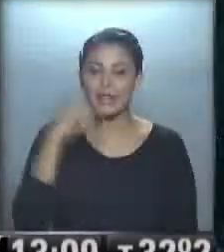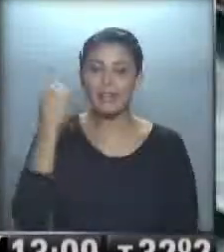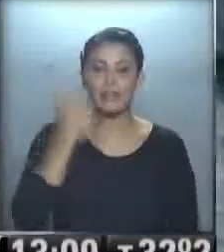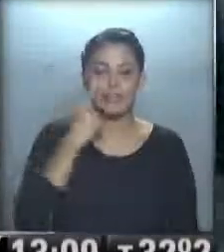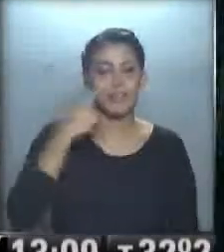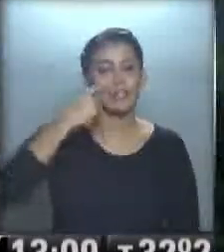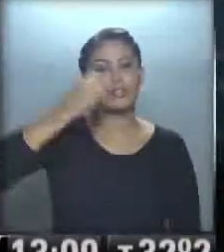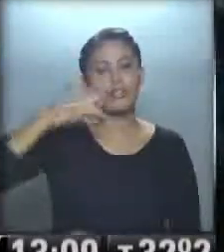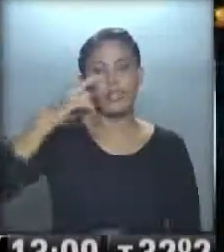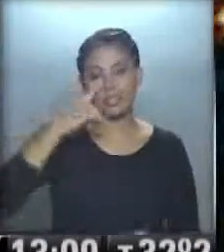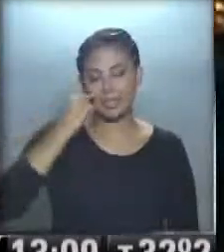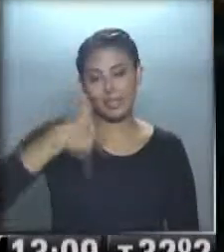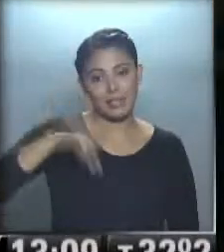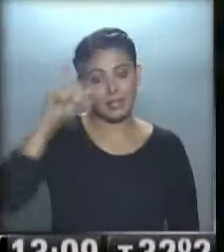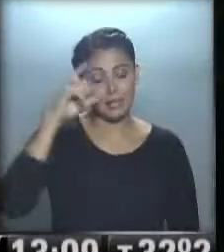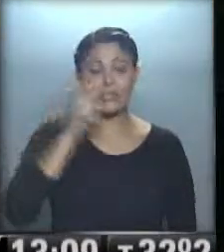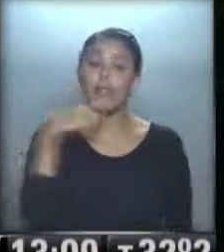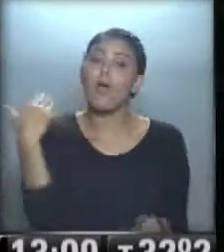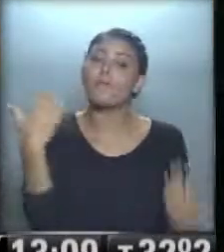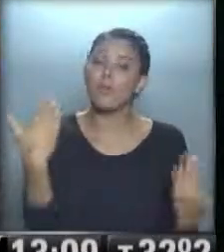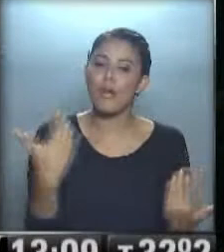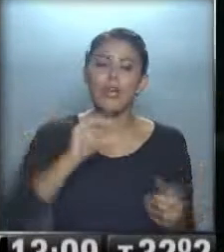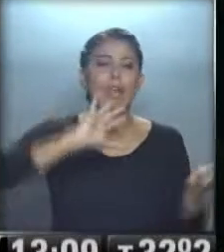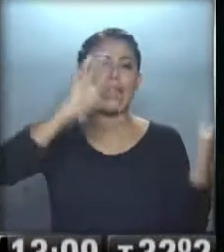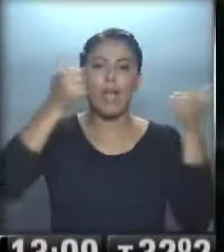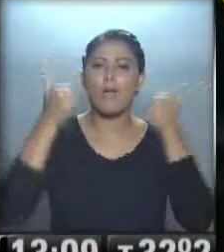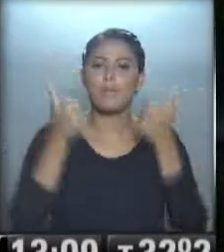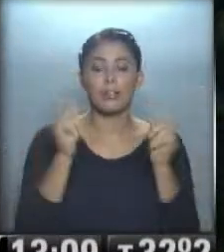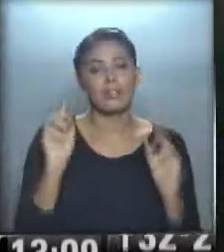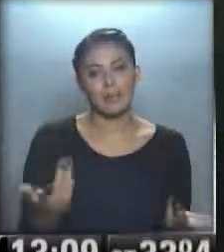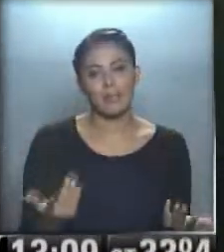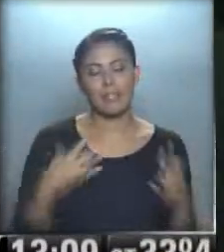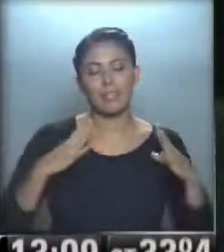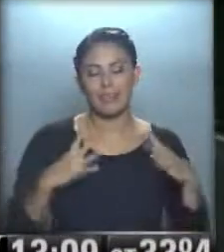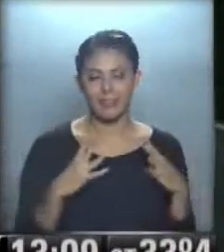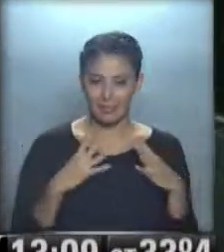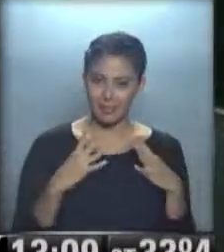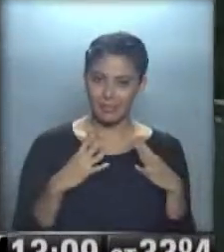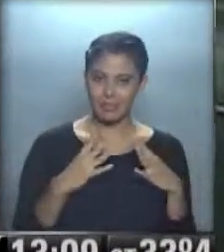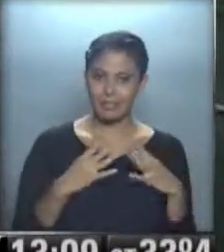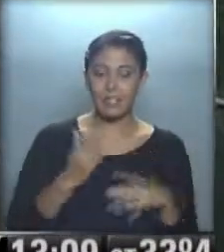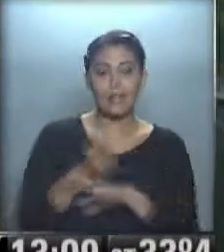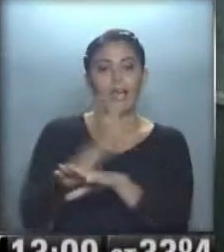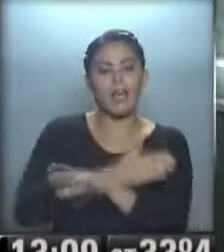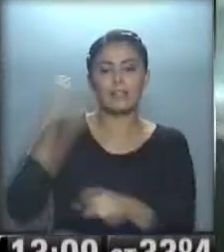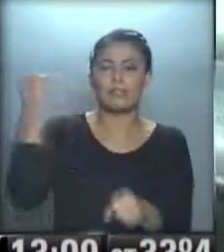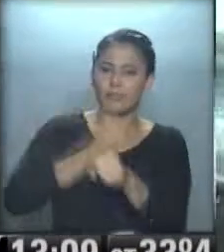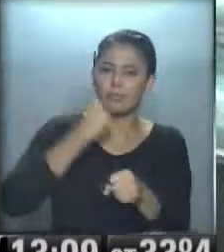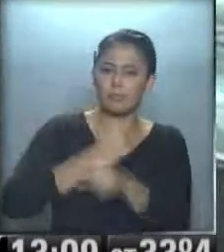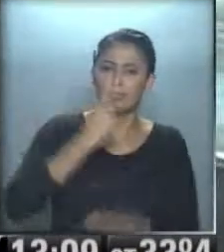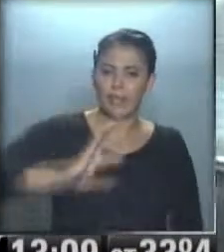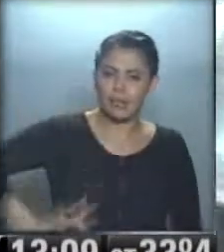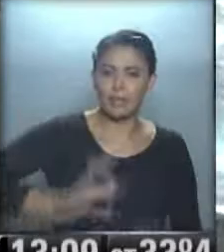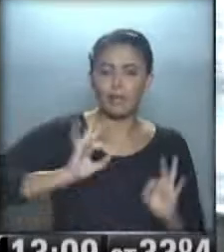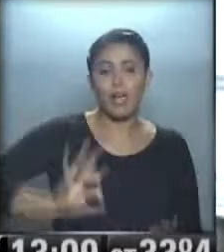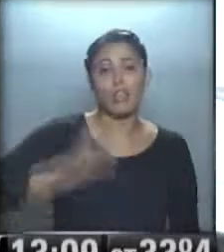quincena de enero, si es que pueden, con el mejor tiempo posible y claro, con el descanso merecido después de un arduo año de trabajo en